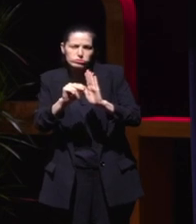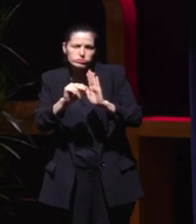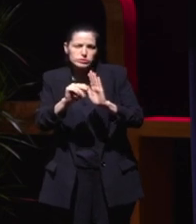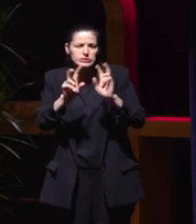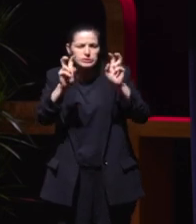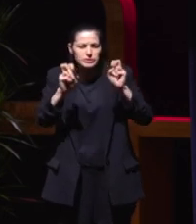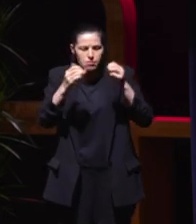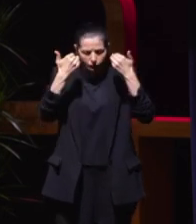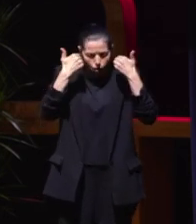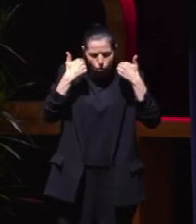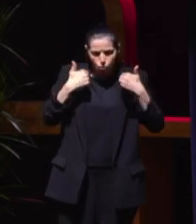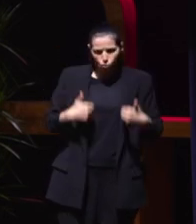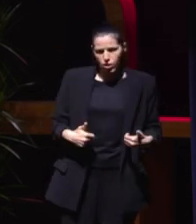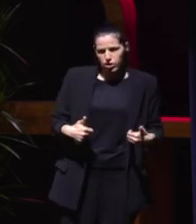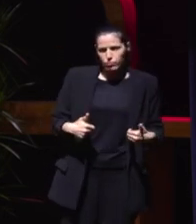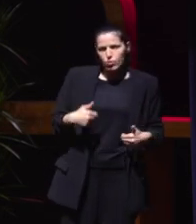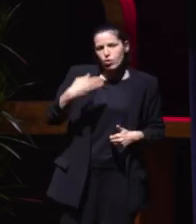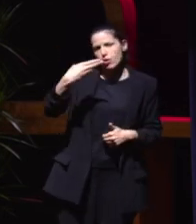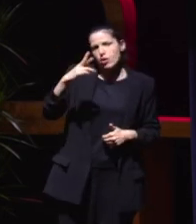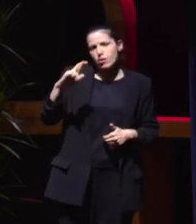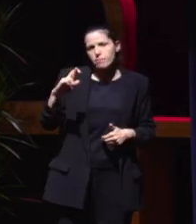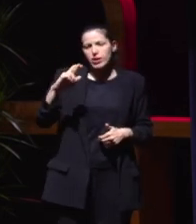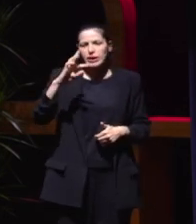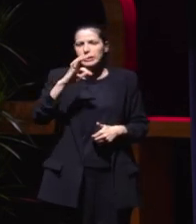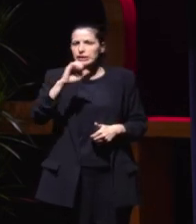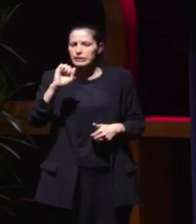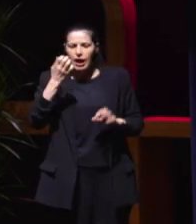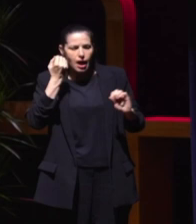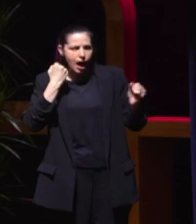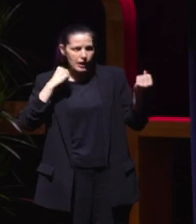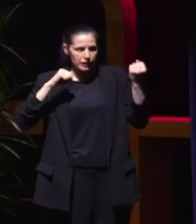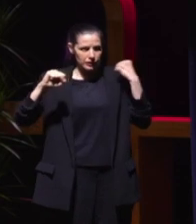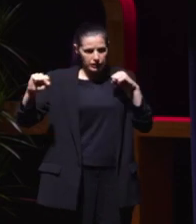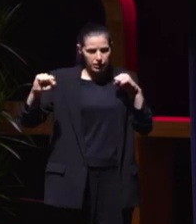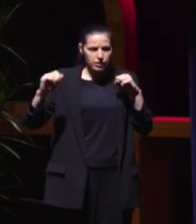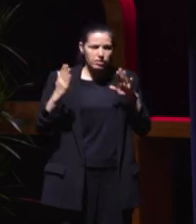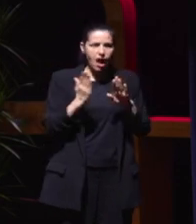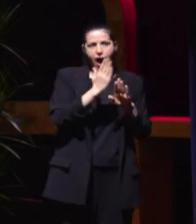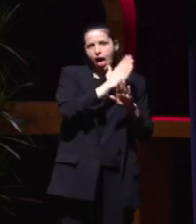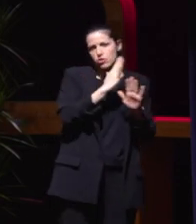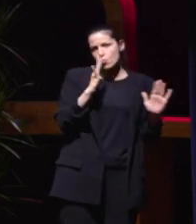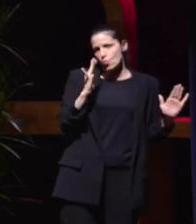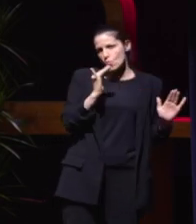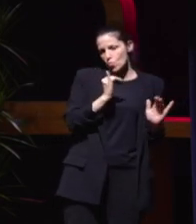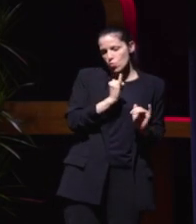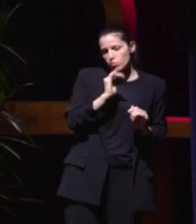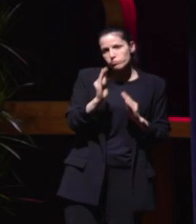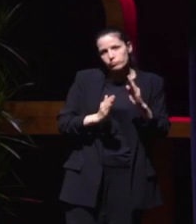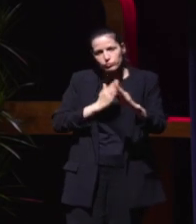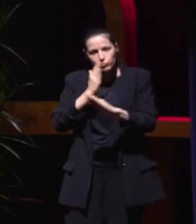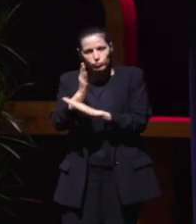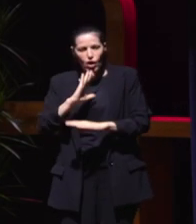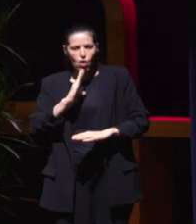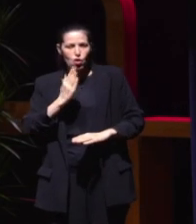cuerpo de Berta Vázquez que es una actriz que había estado Antes muy delgada y ahora se presentó con sus ovarios